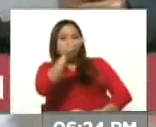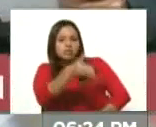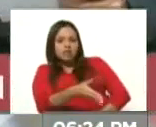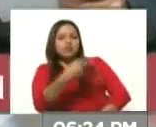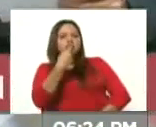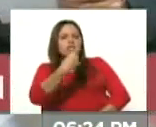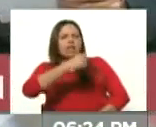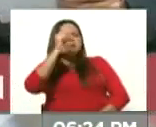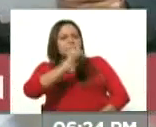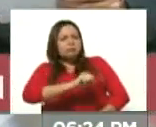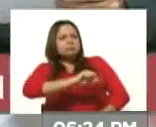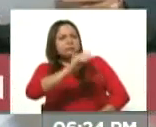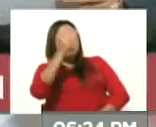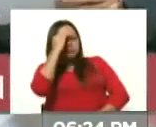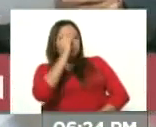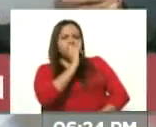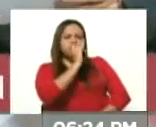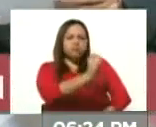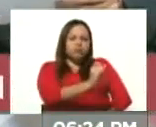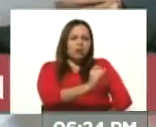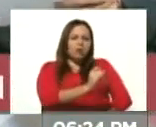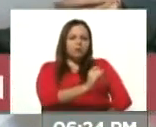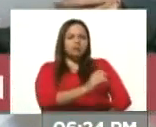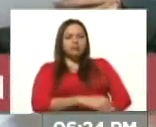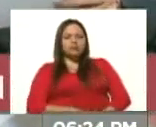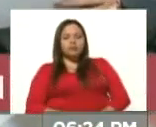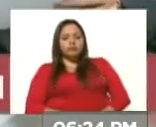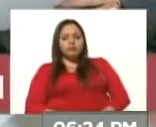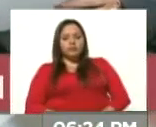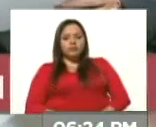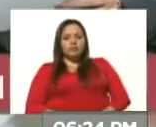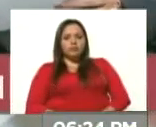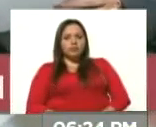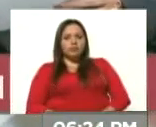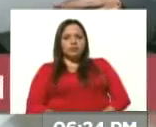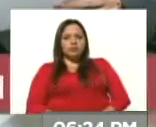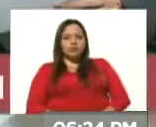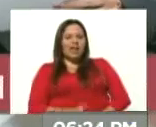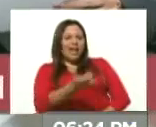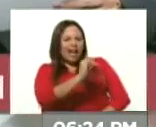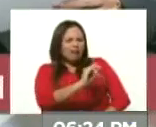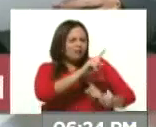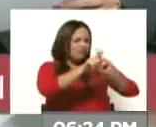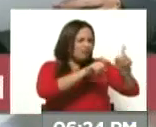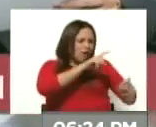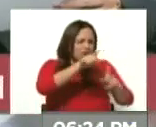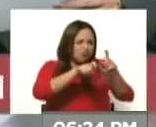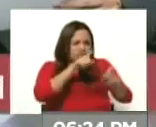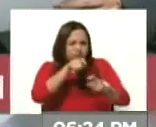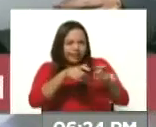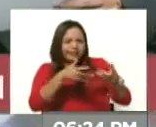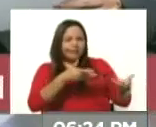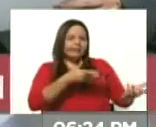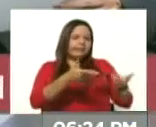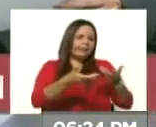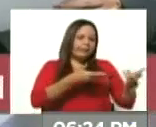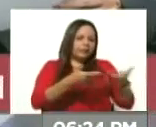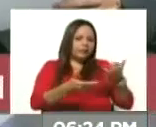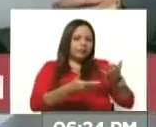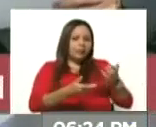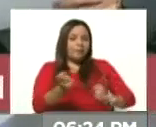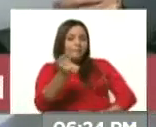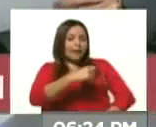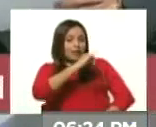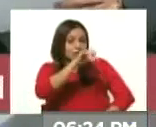informado informado y algo informado recuerda que es una consulta para el mes de